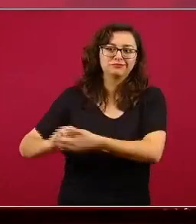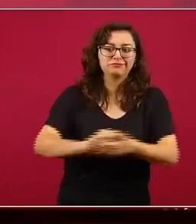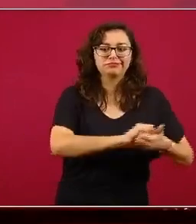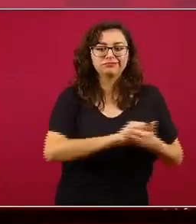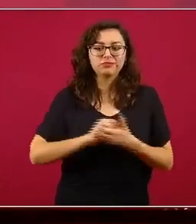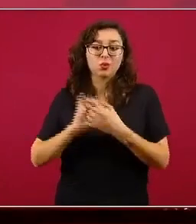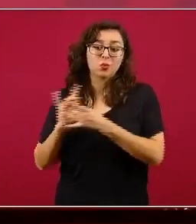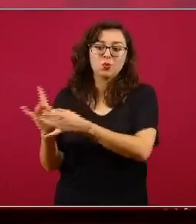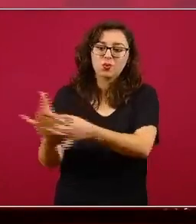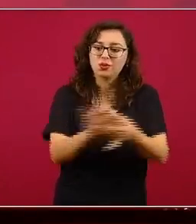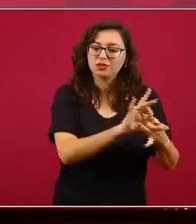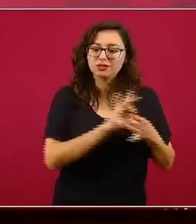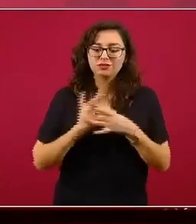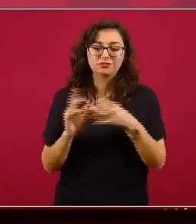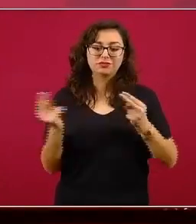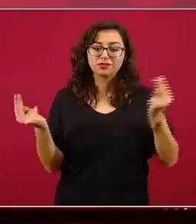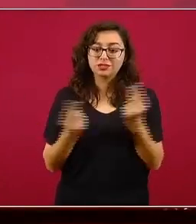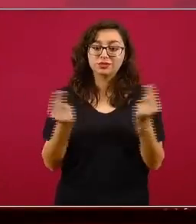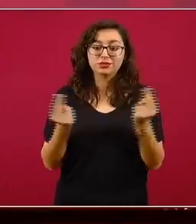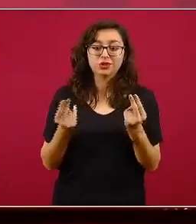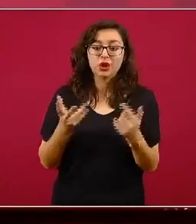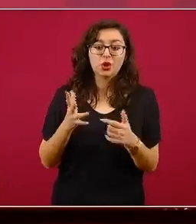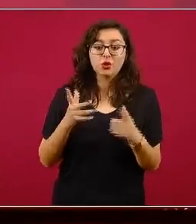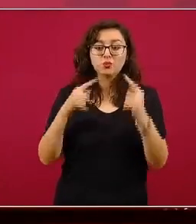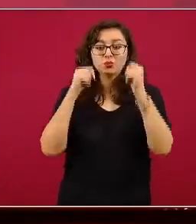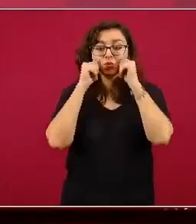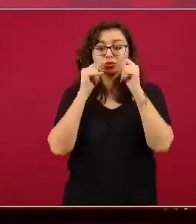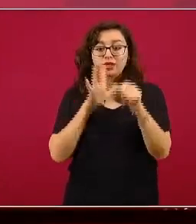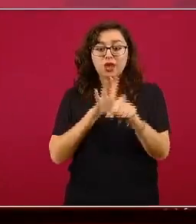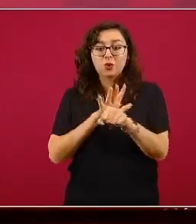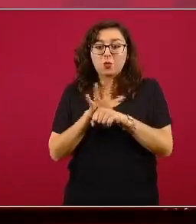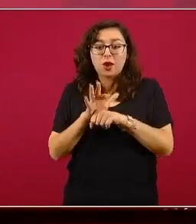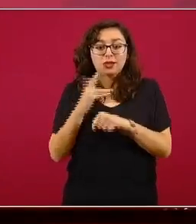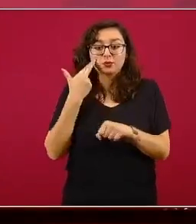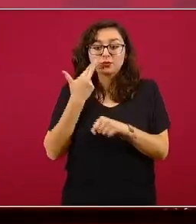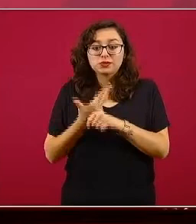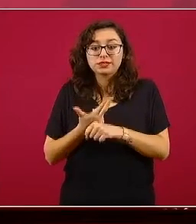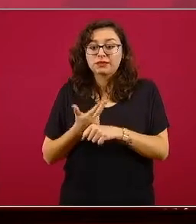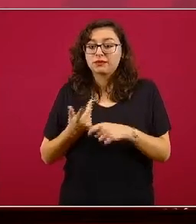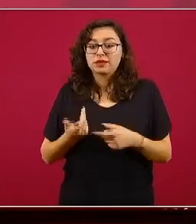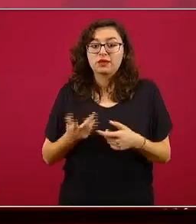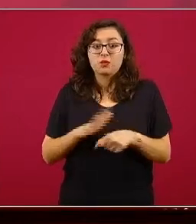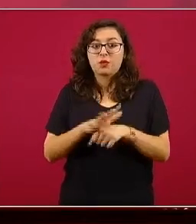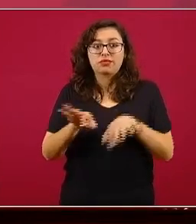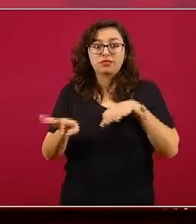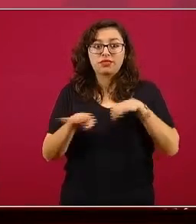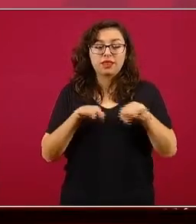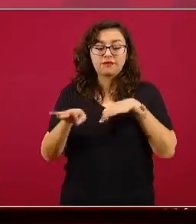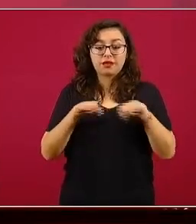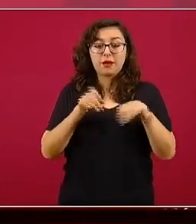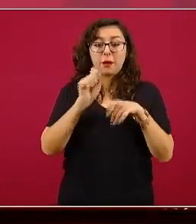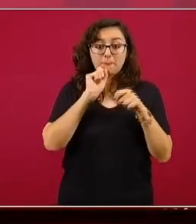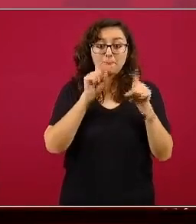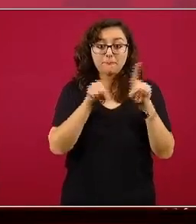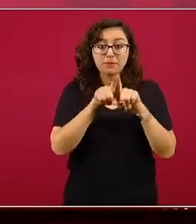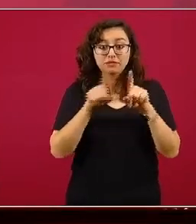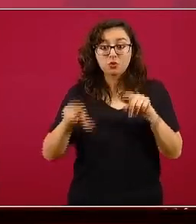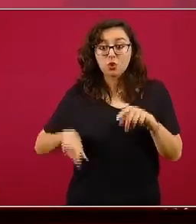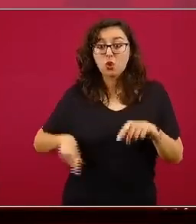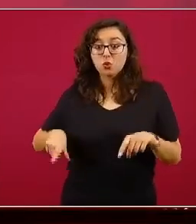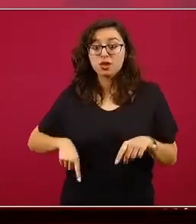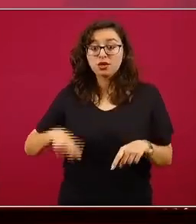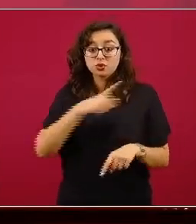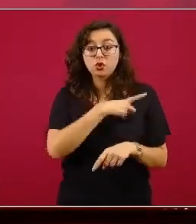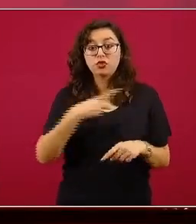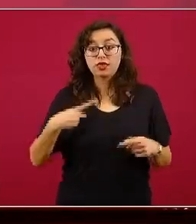y mexicanos, independientemente de a qué nos dediquemos. Y en materia de gobierno, unidos los gobiernos.